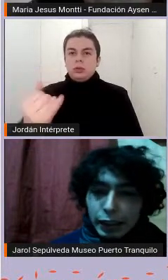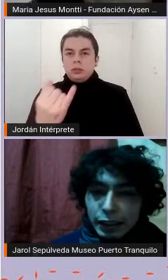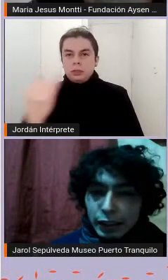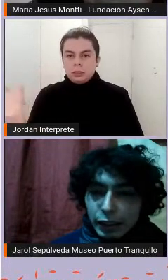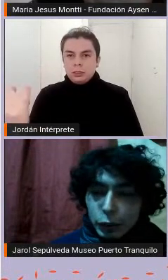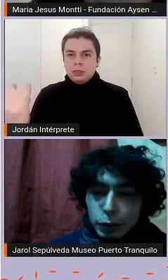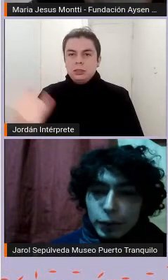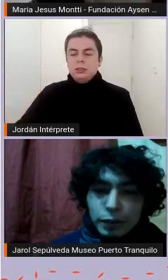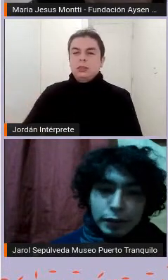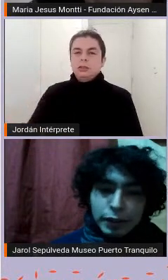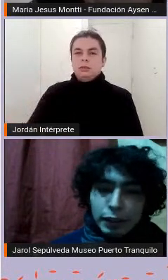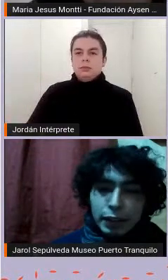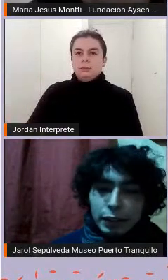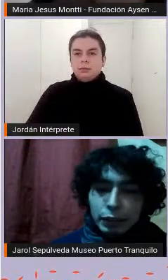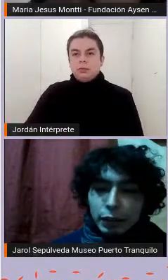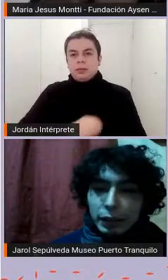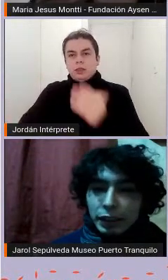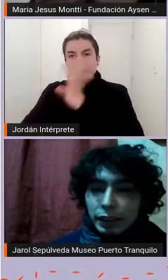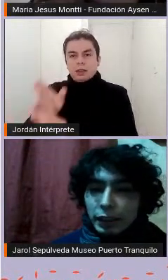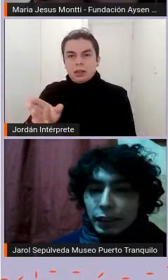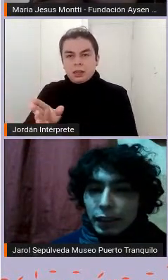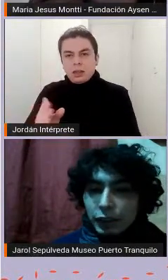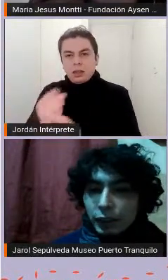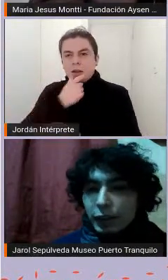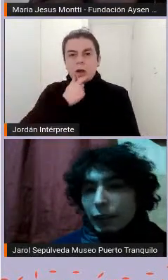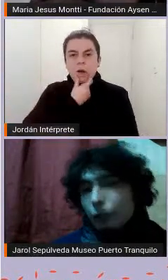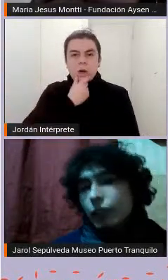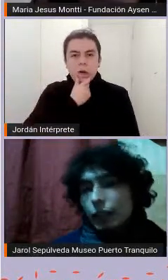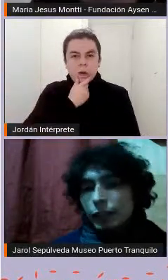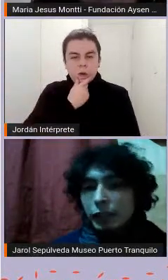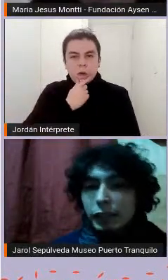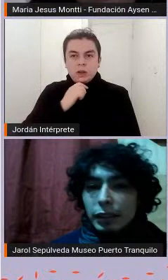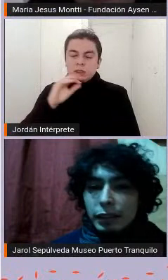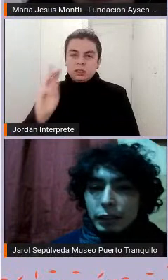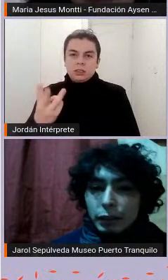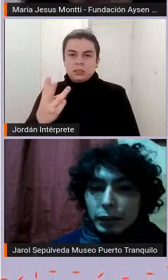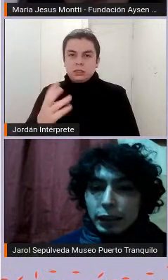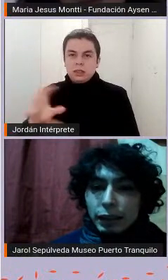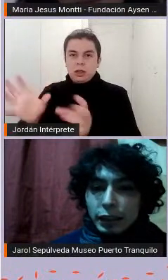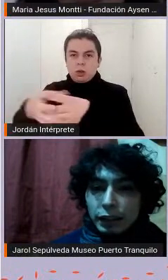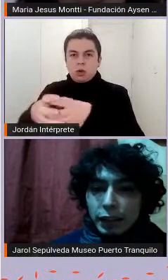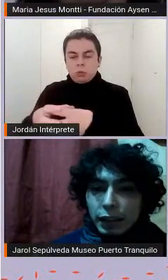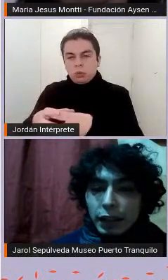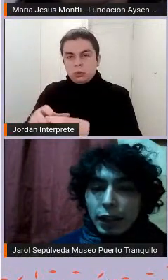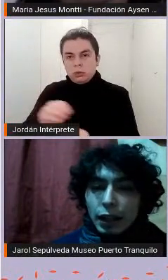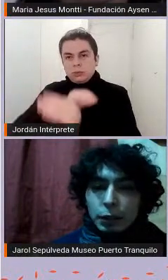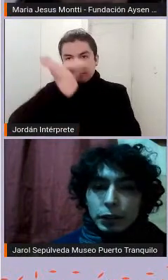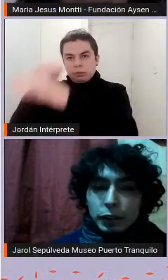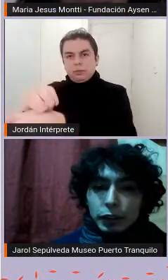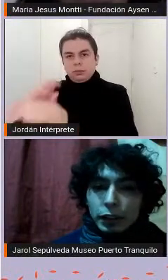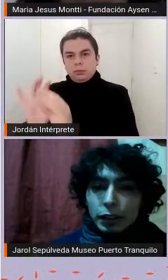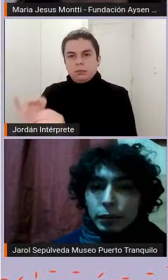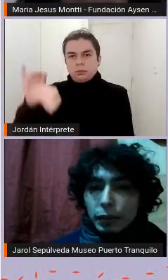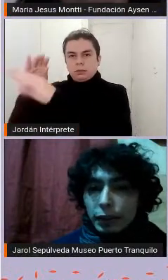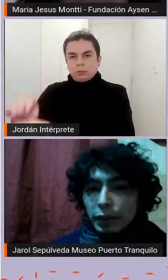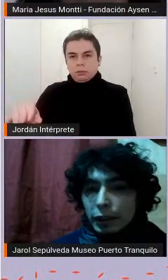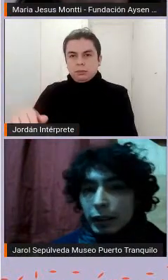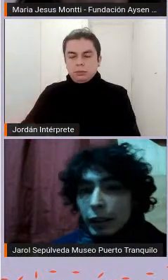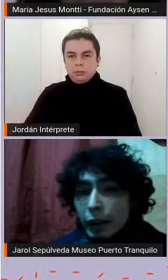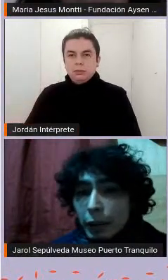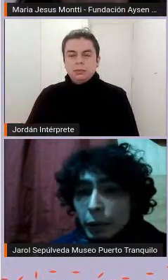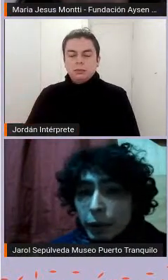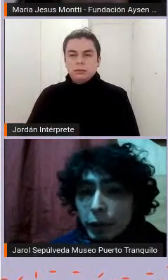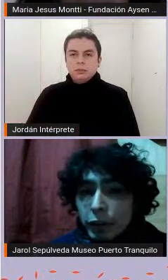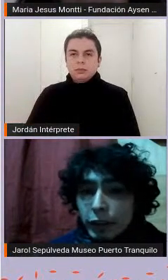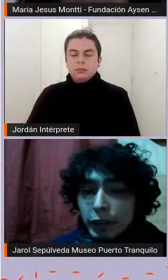tercer grupo, que eventualmente va a llevar las osamentas, bueno, las recibe y eventualmente las va a llevar a Puerto Río Tranquilo.